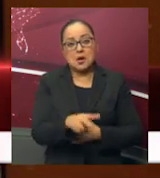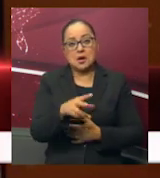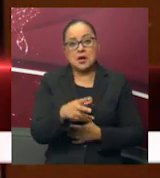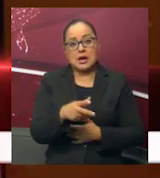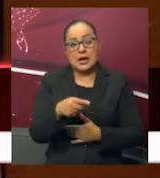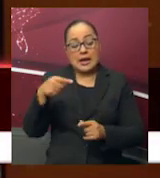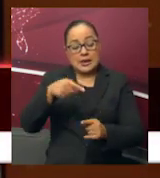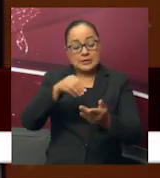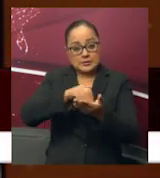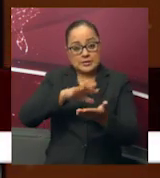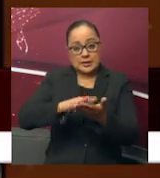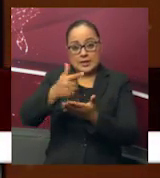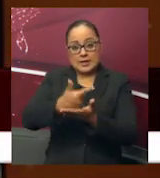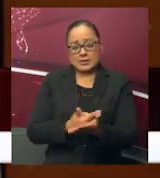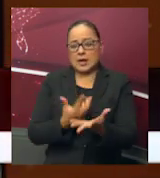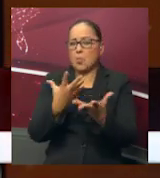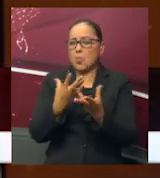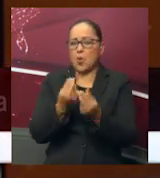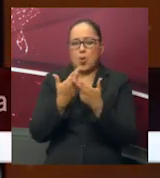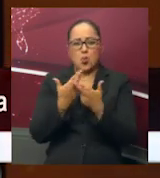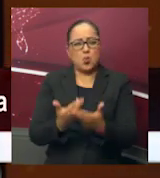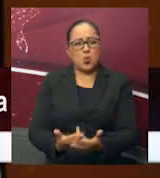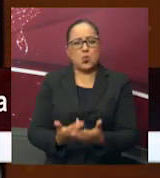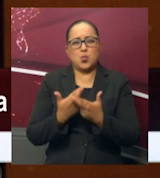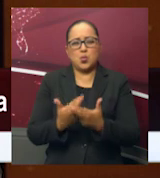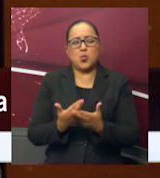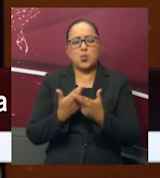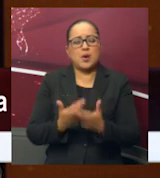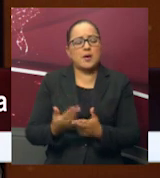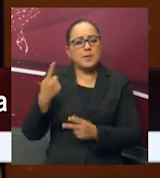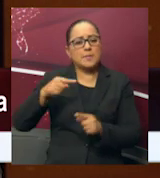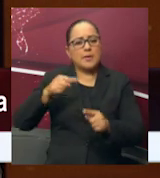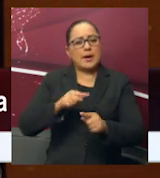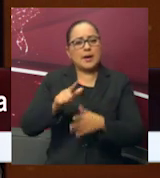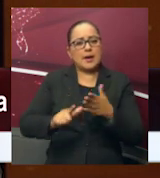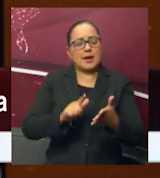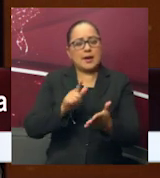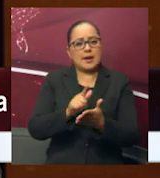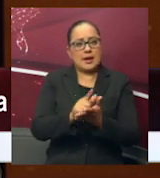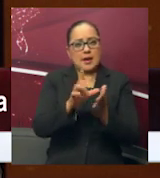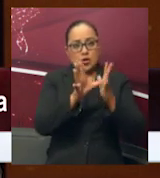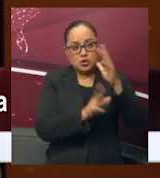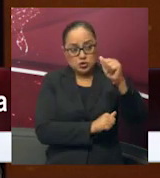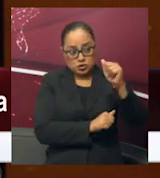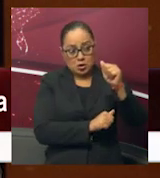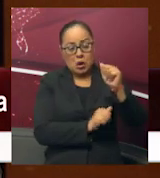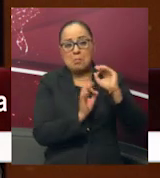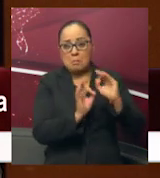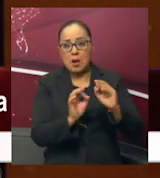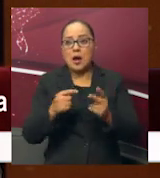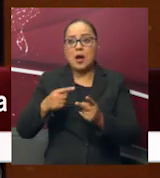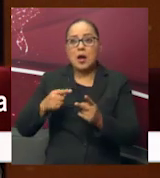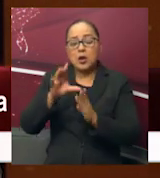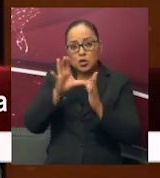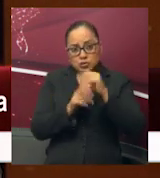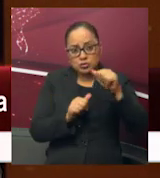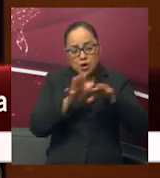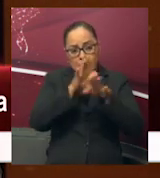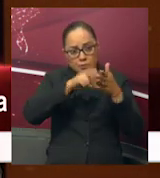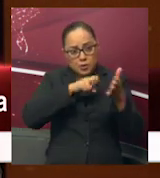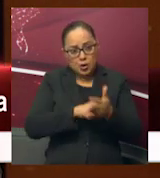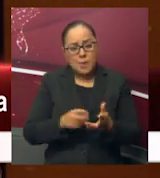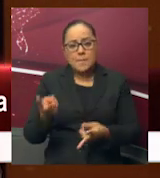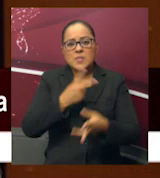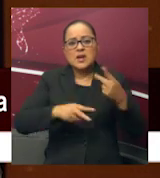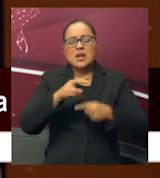un registro mucho más amplio que se dio para la reforma constitucional. Para la reforma constitucional